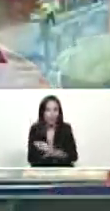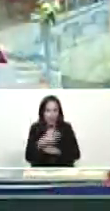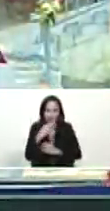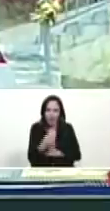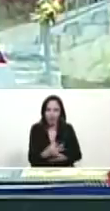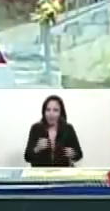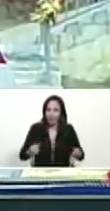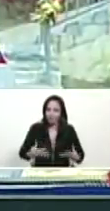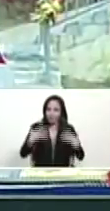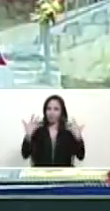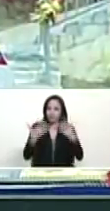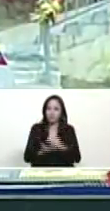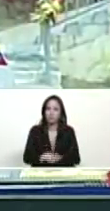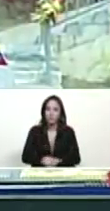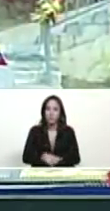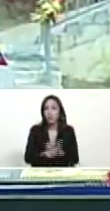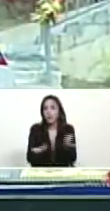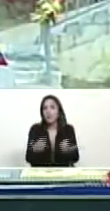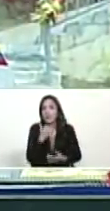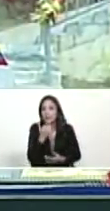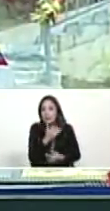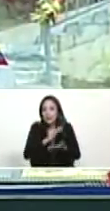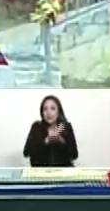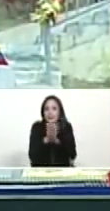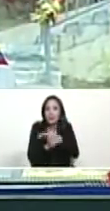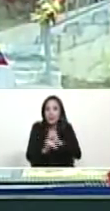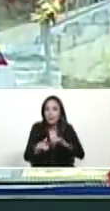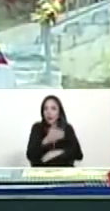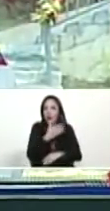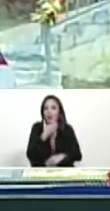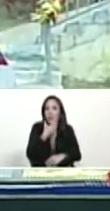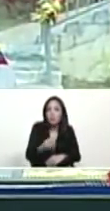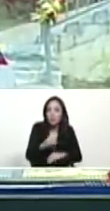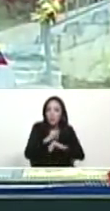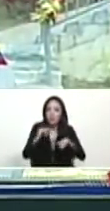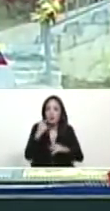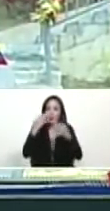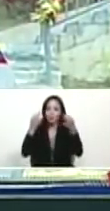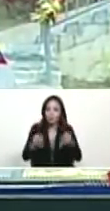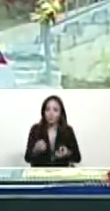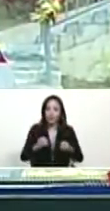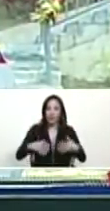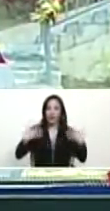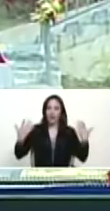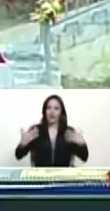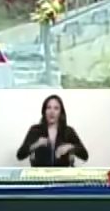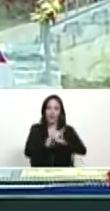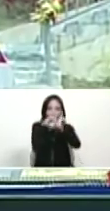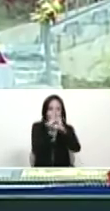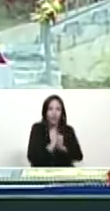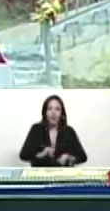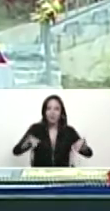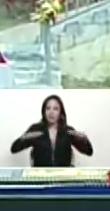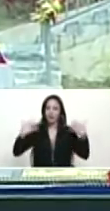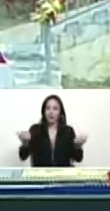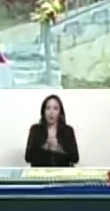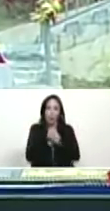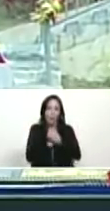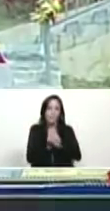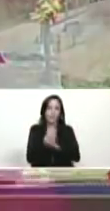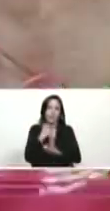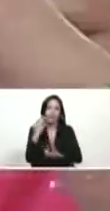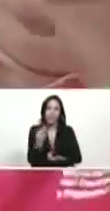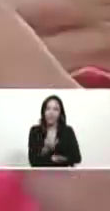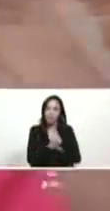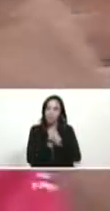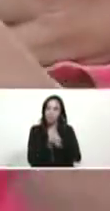Verdaderamente estamos cerrando el año 2018 como debe ser, con alegría, con broche de amor, con